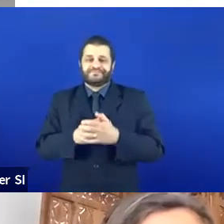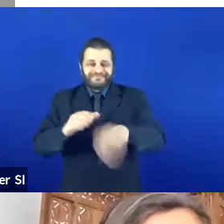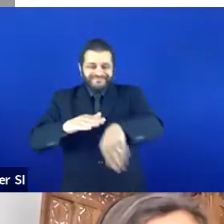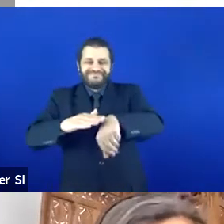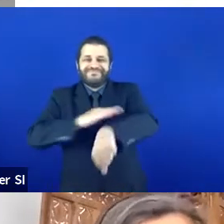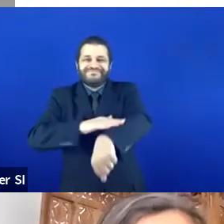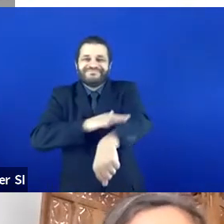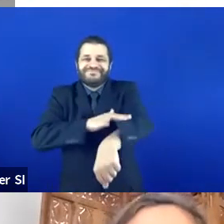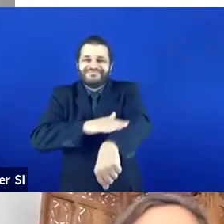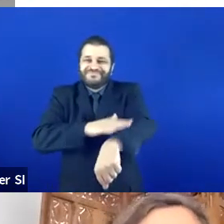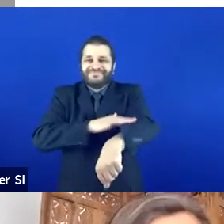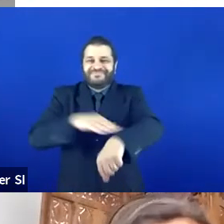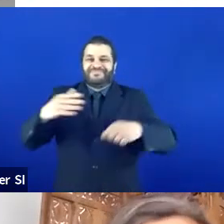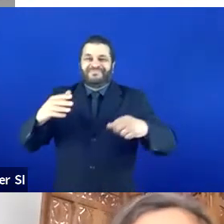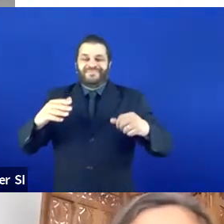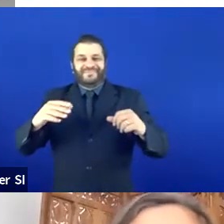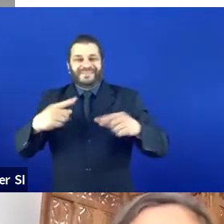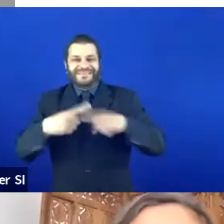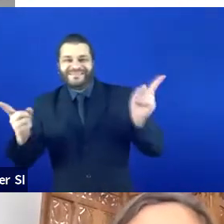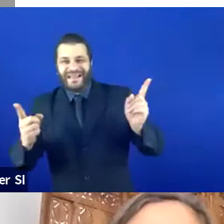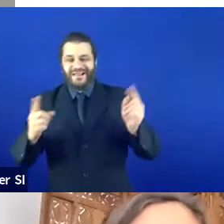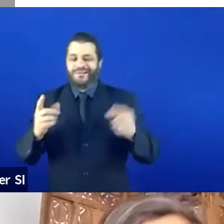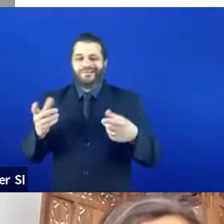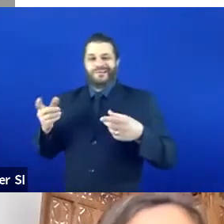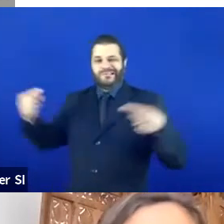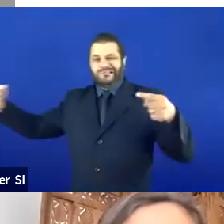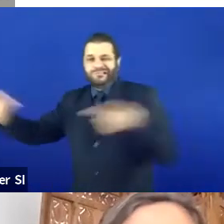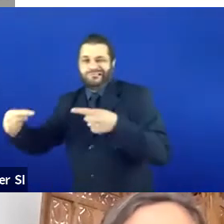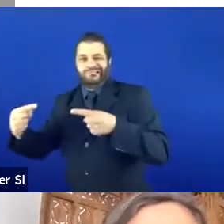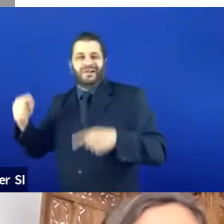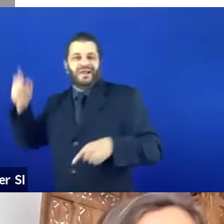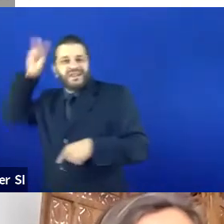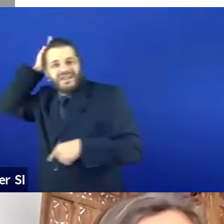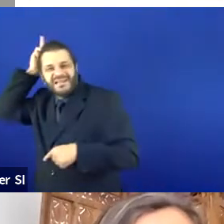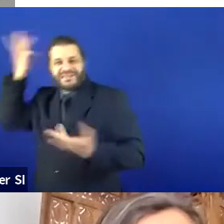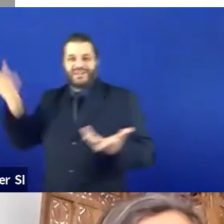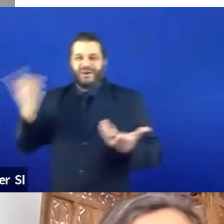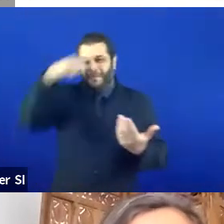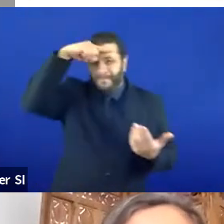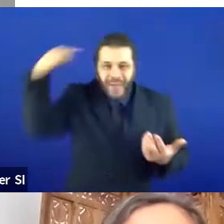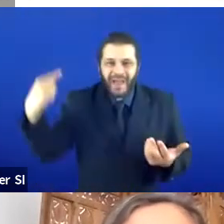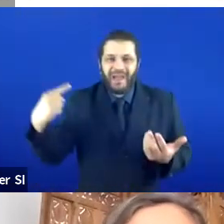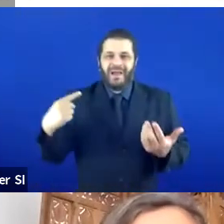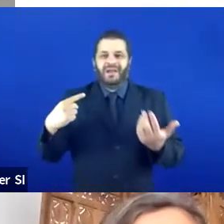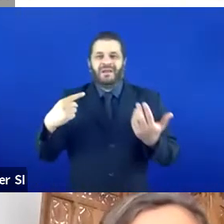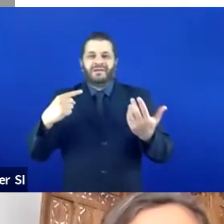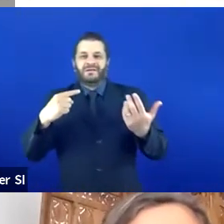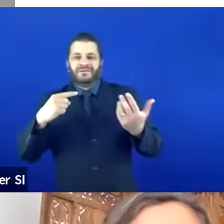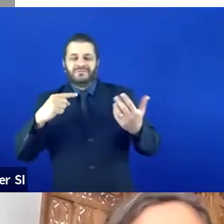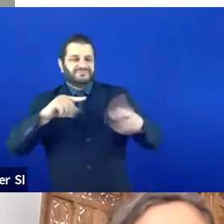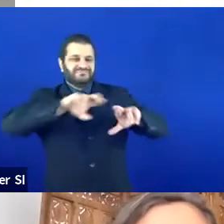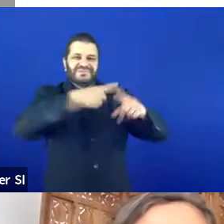de las mujeres indígenas, de las mujeres afrodescendientes, de minorías raciales, sobre todo cuando los estados reprimen